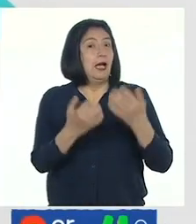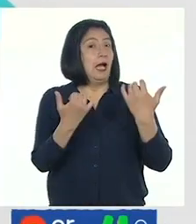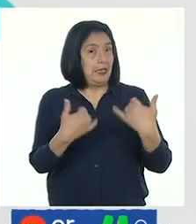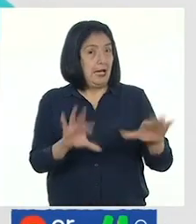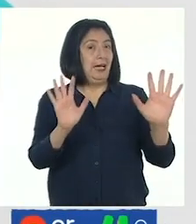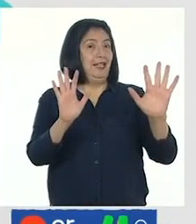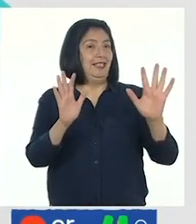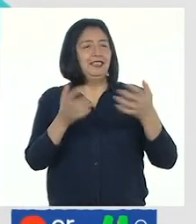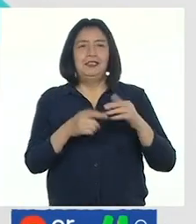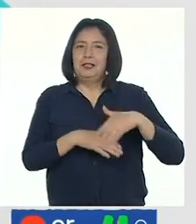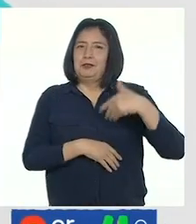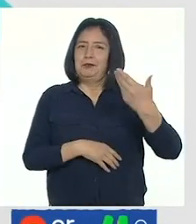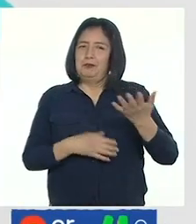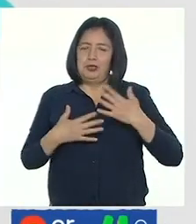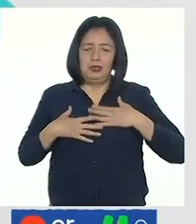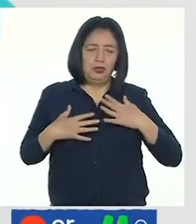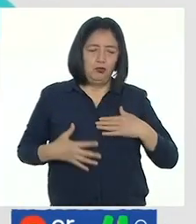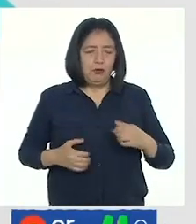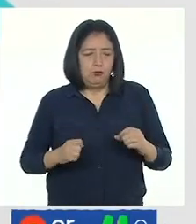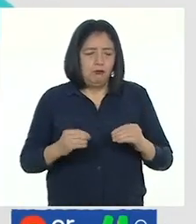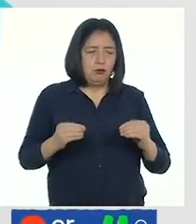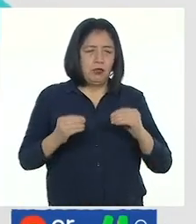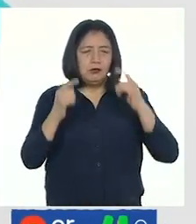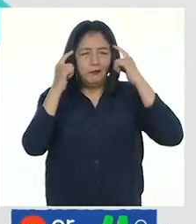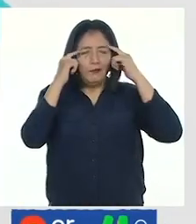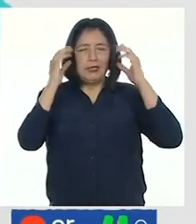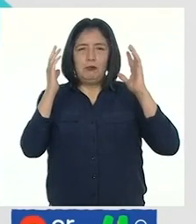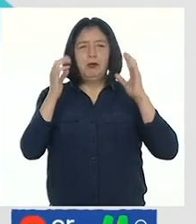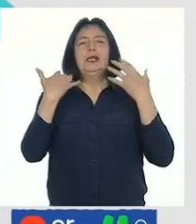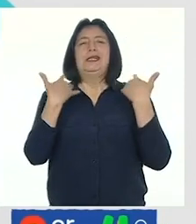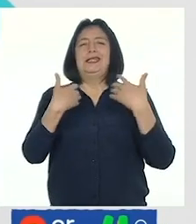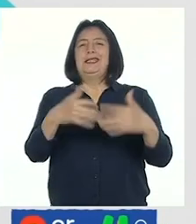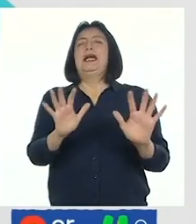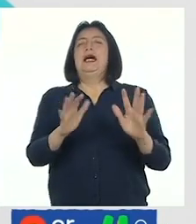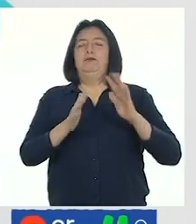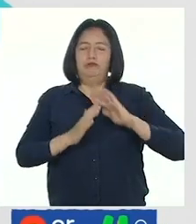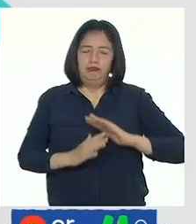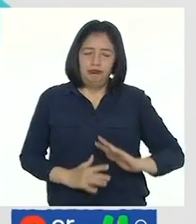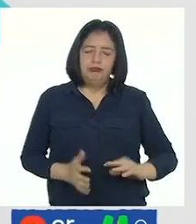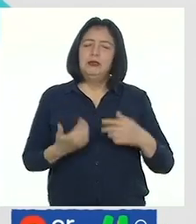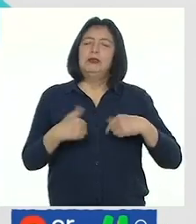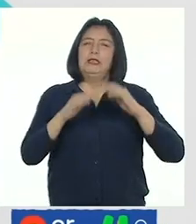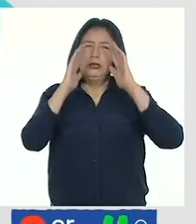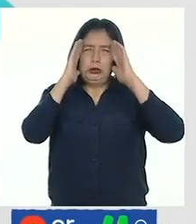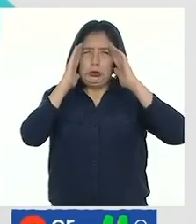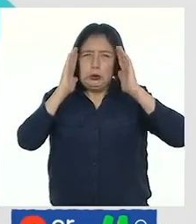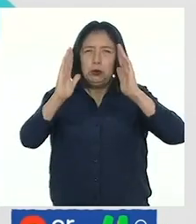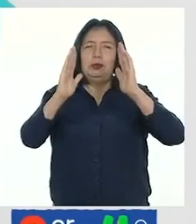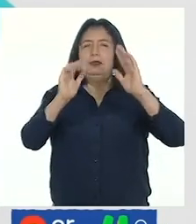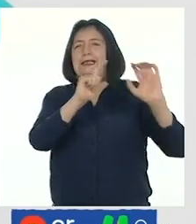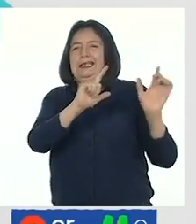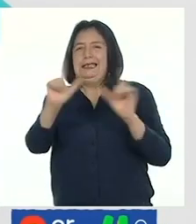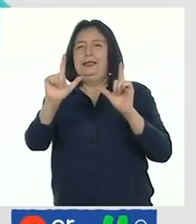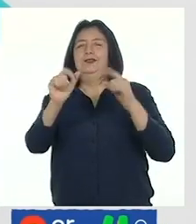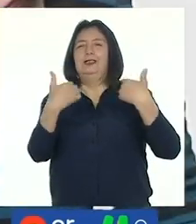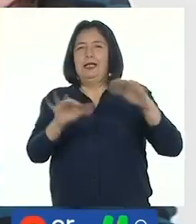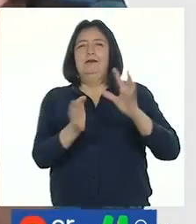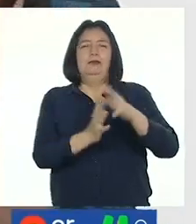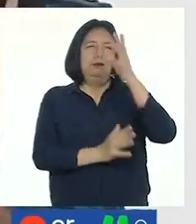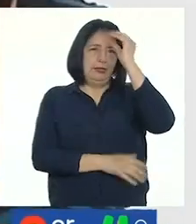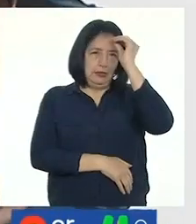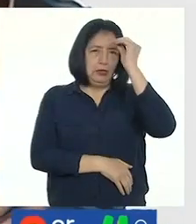Ahora sí, luego de activar nuestro cuerpo y mente, estamos más tranquilos y concentrados, listos para